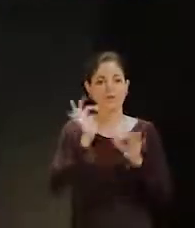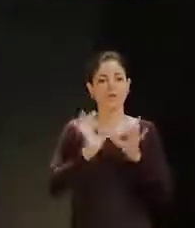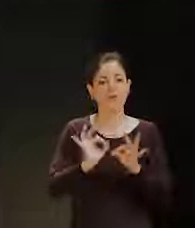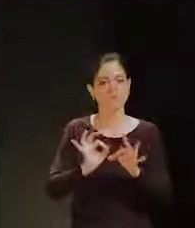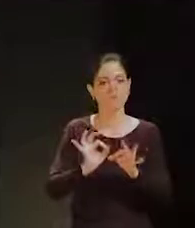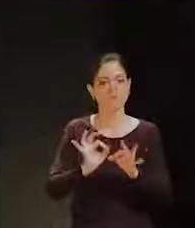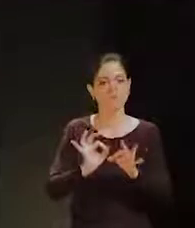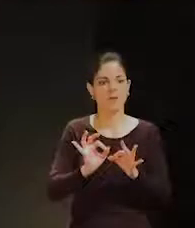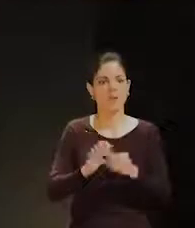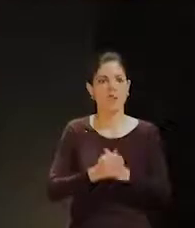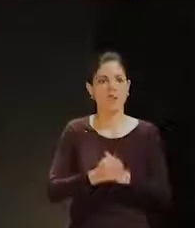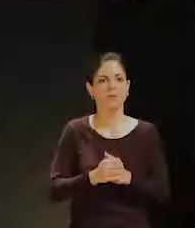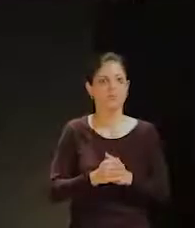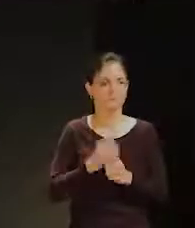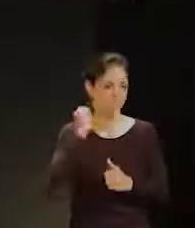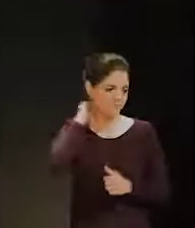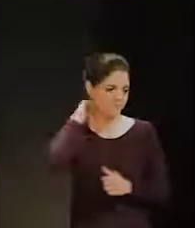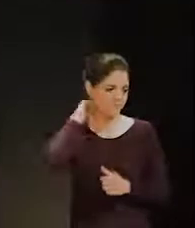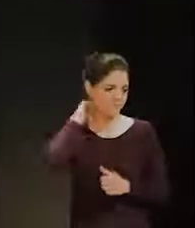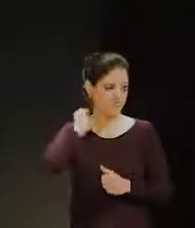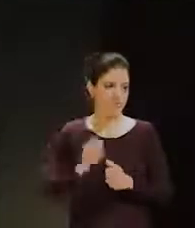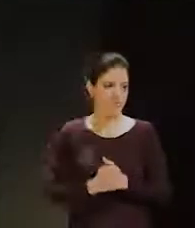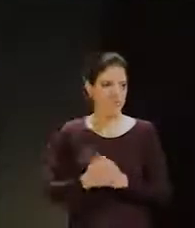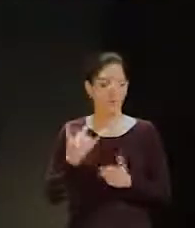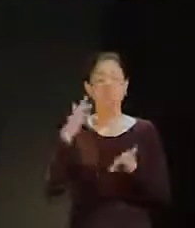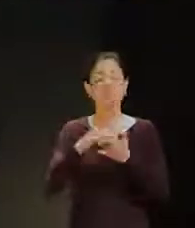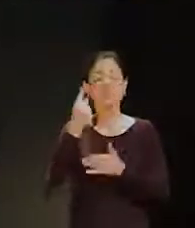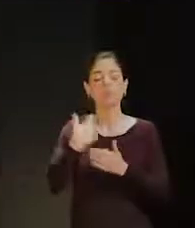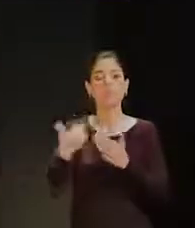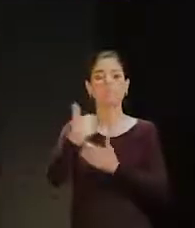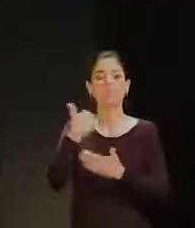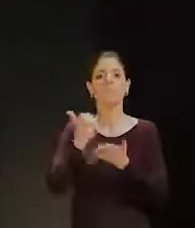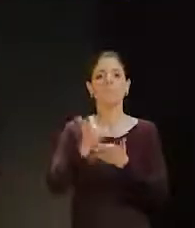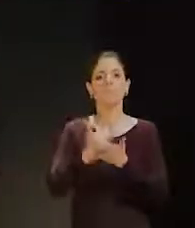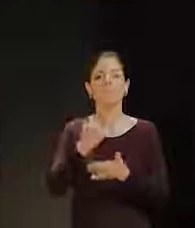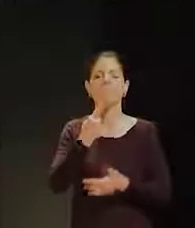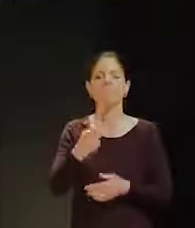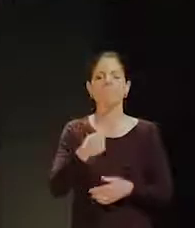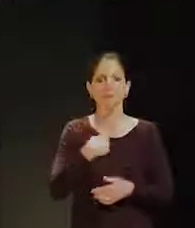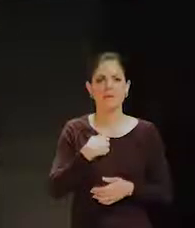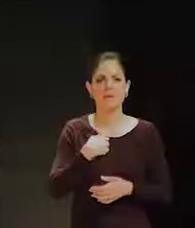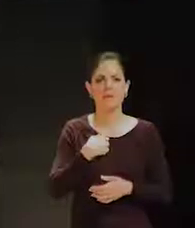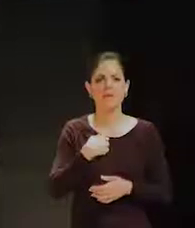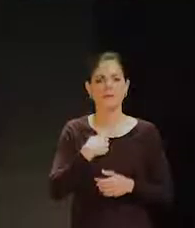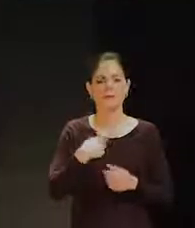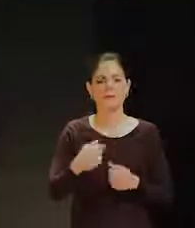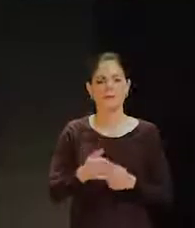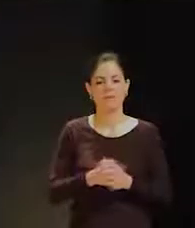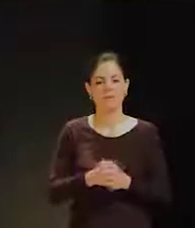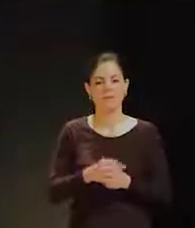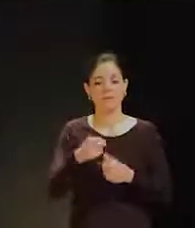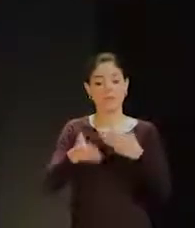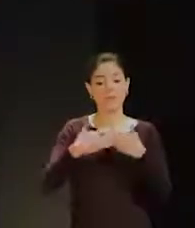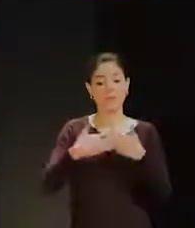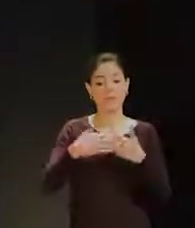dejaron a Janel más. Un buen día fui a mis clases y me dijeron, me acuerdo, era